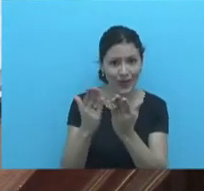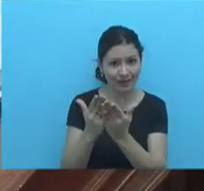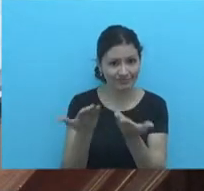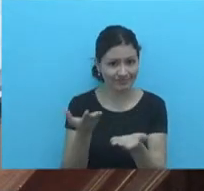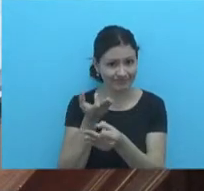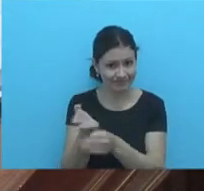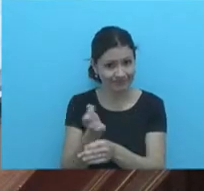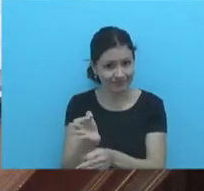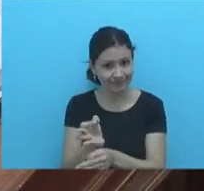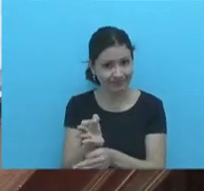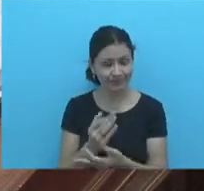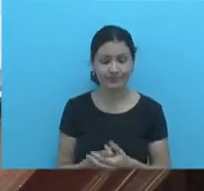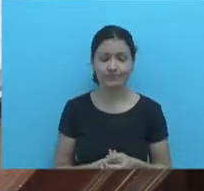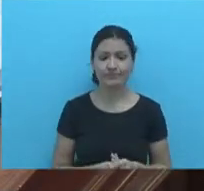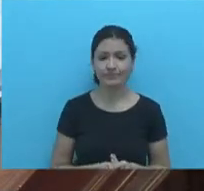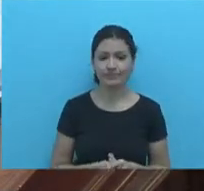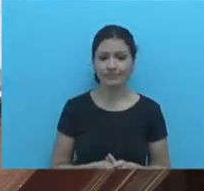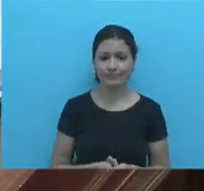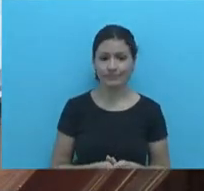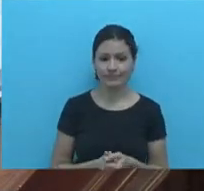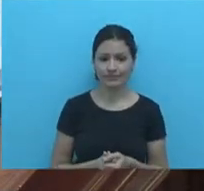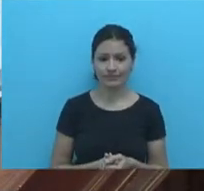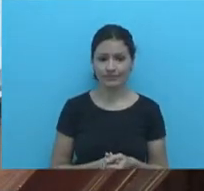decidido lo que vas a estudiar.